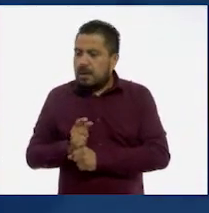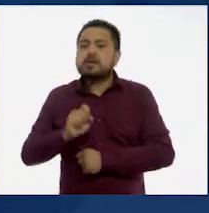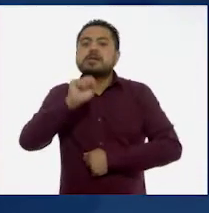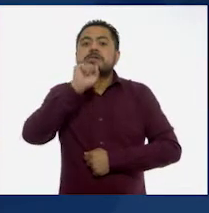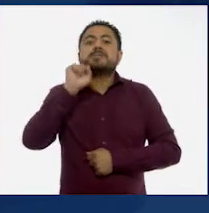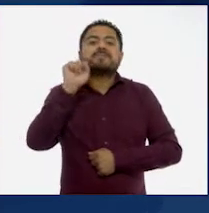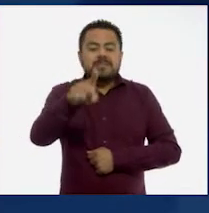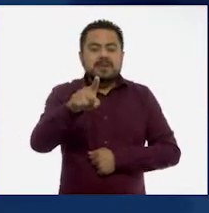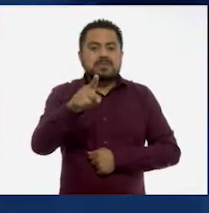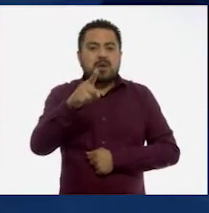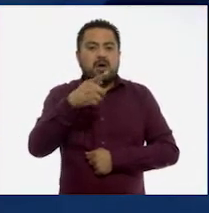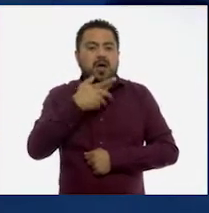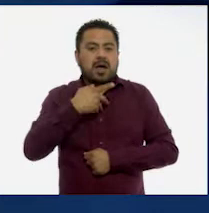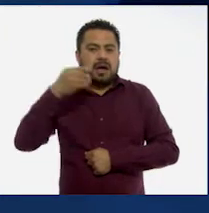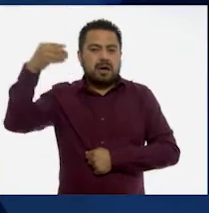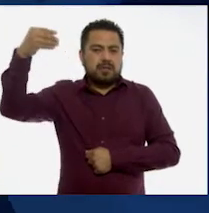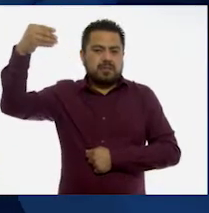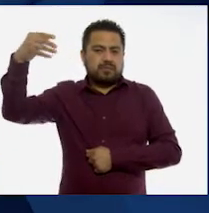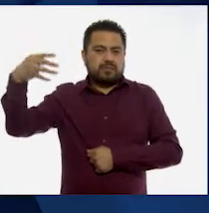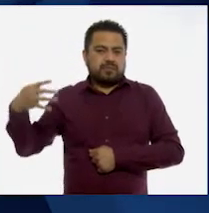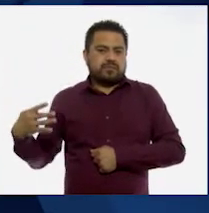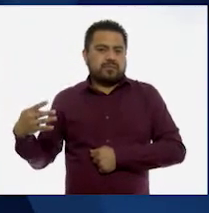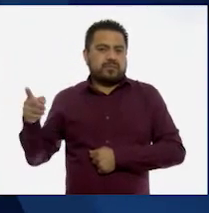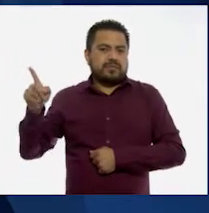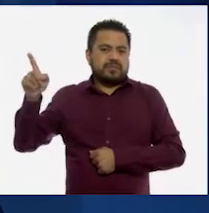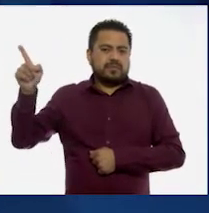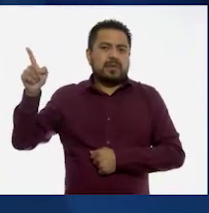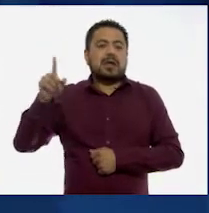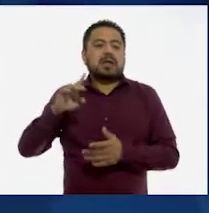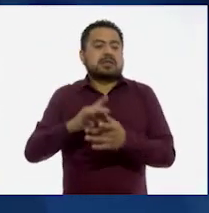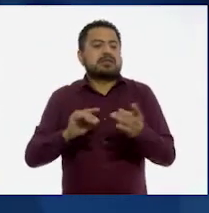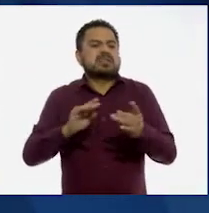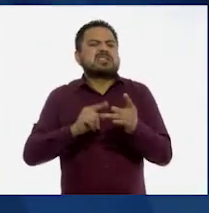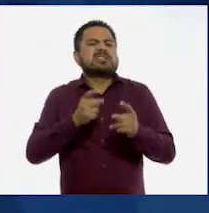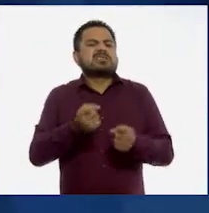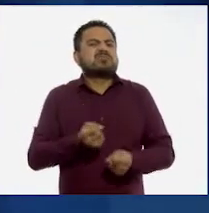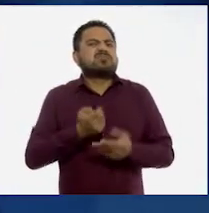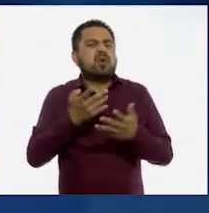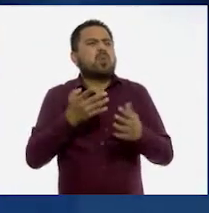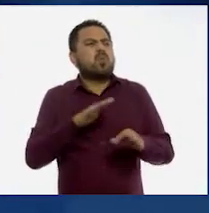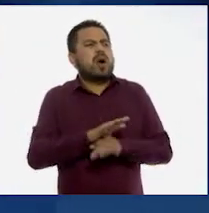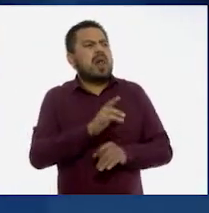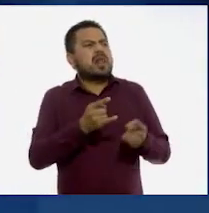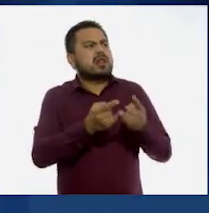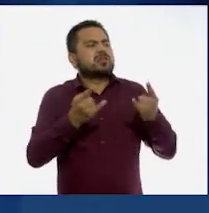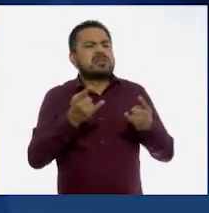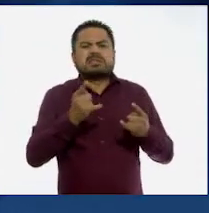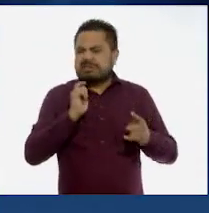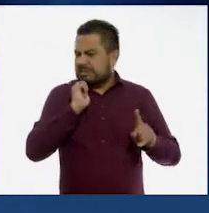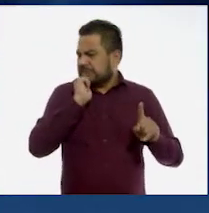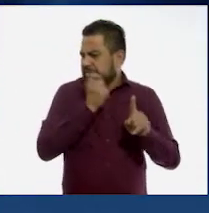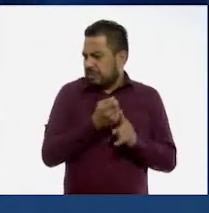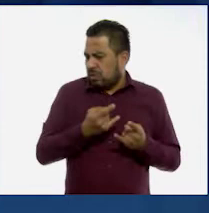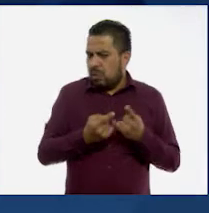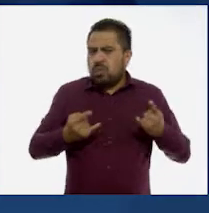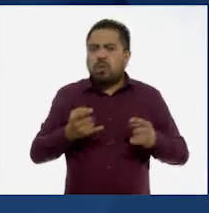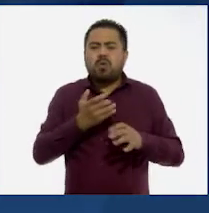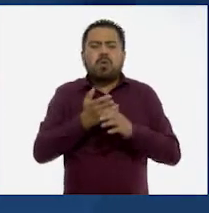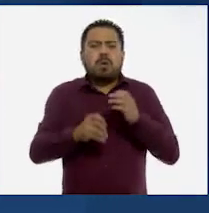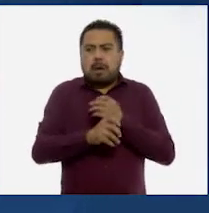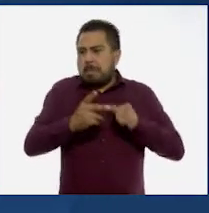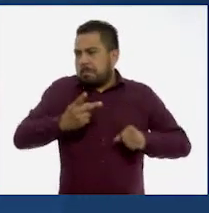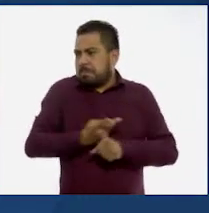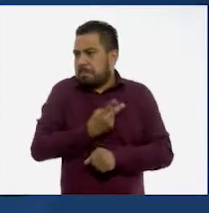los tenemos en la lámina. Y nos dice, describe la historia que será contada. ¿De qué tratará el cuento? ¿Qué cosas